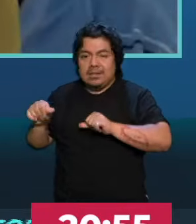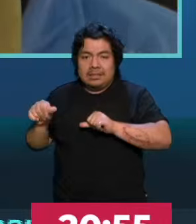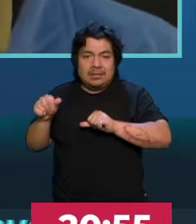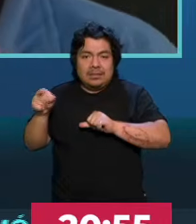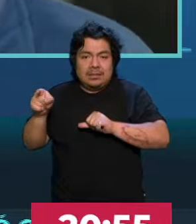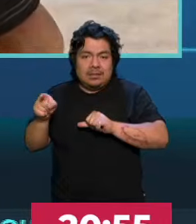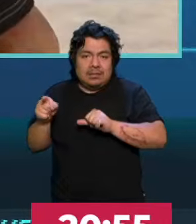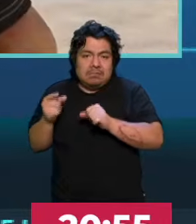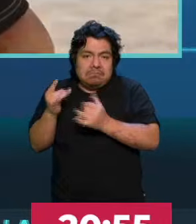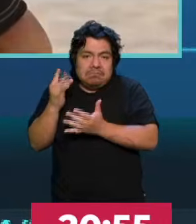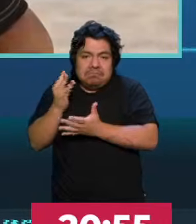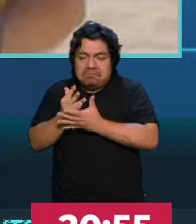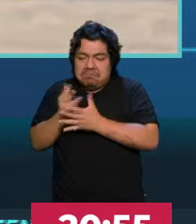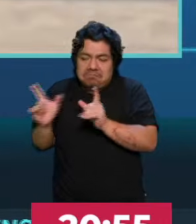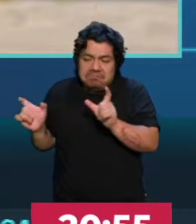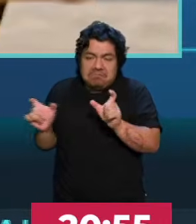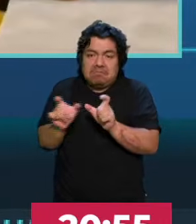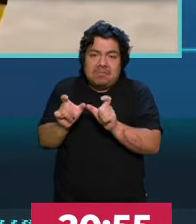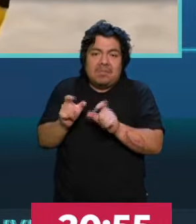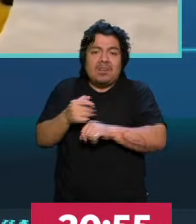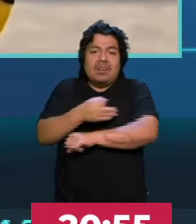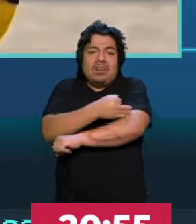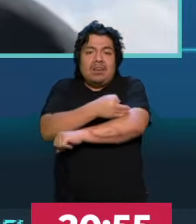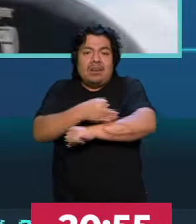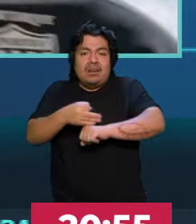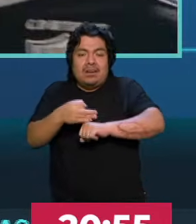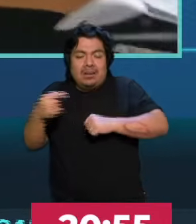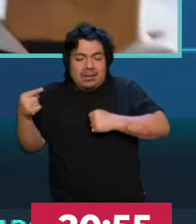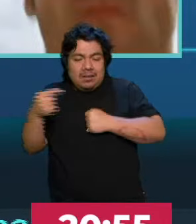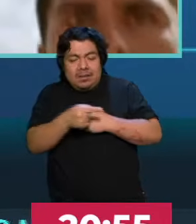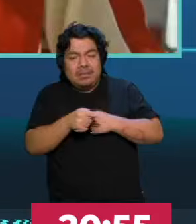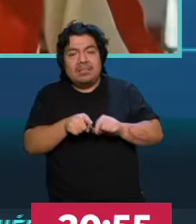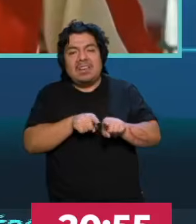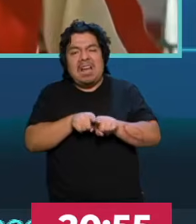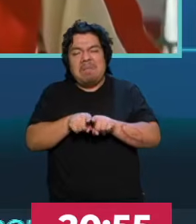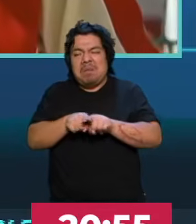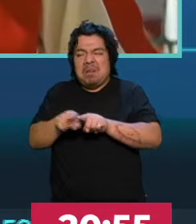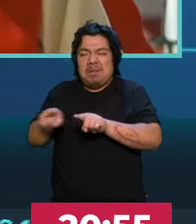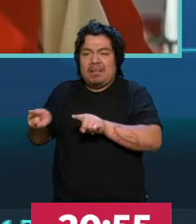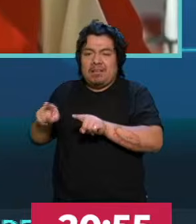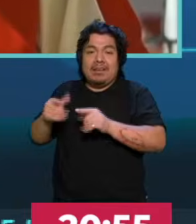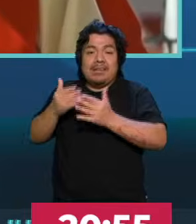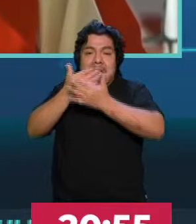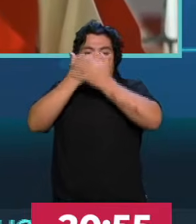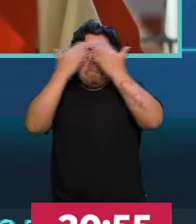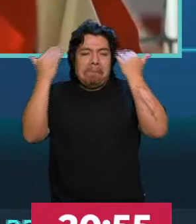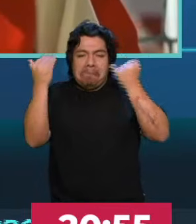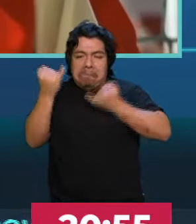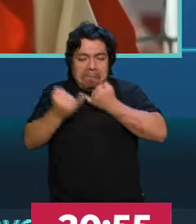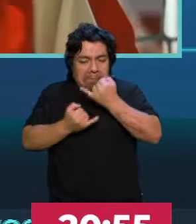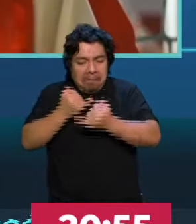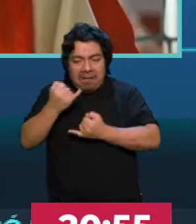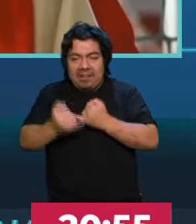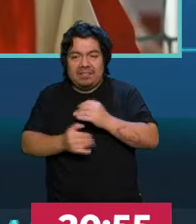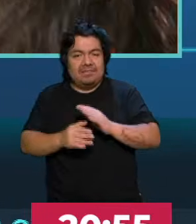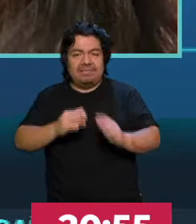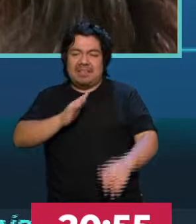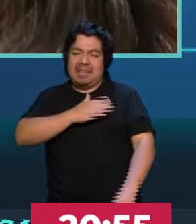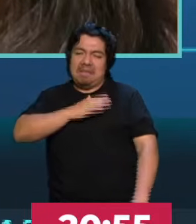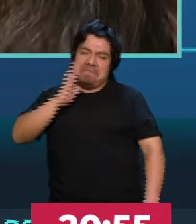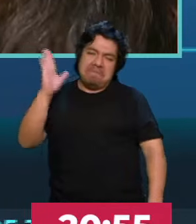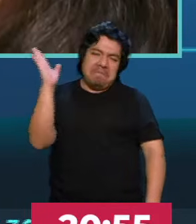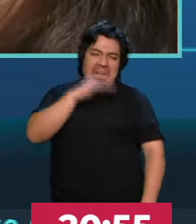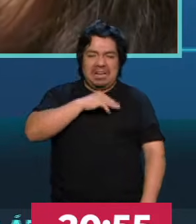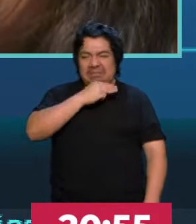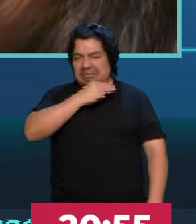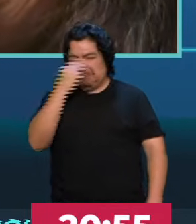un enchufado, ¿no? Por el nepotismo, porque es el hermano de alguien, bla, bla, No bla, sabe bla. jugar. No sabe jugar, es pésimo, no